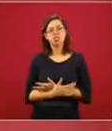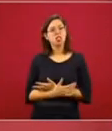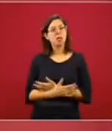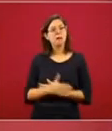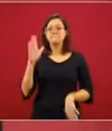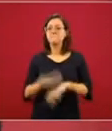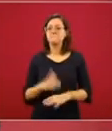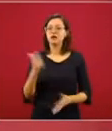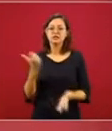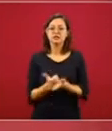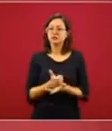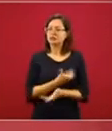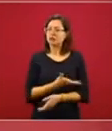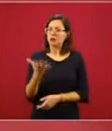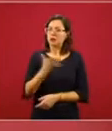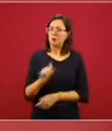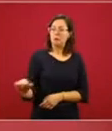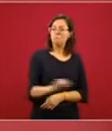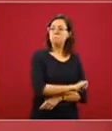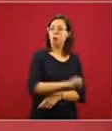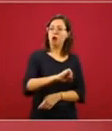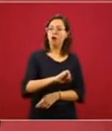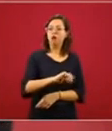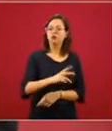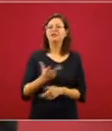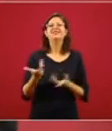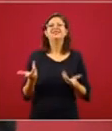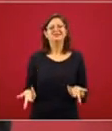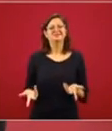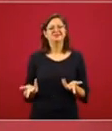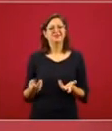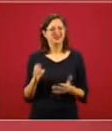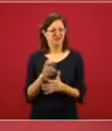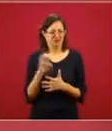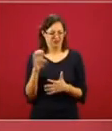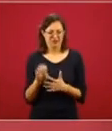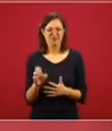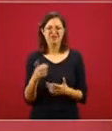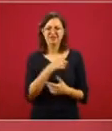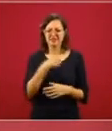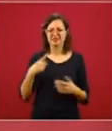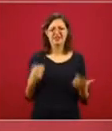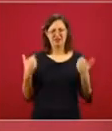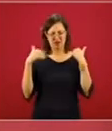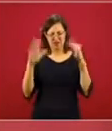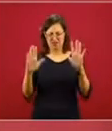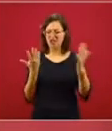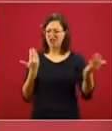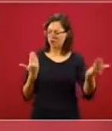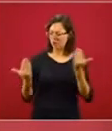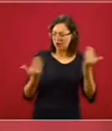¿Por qué no se analiza eso? ¿Cuánto aumentó el precio de la luz